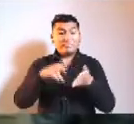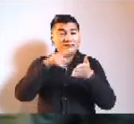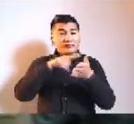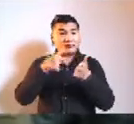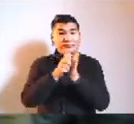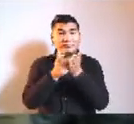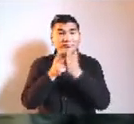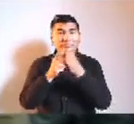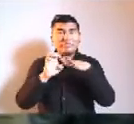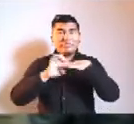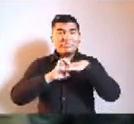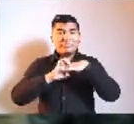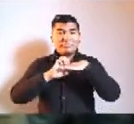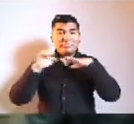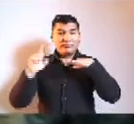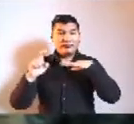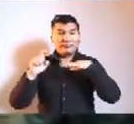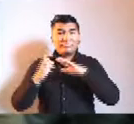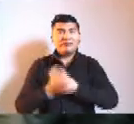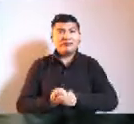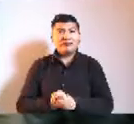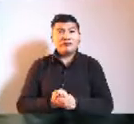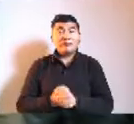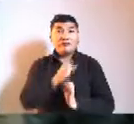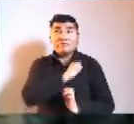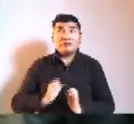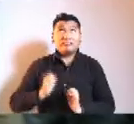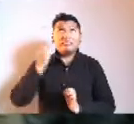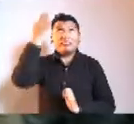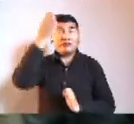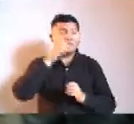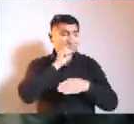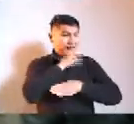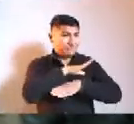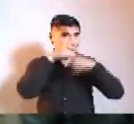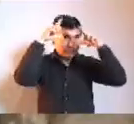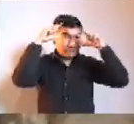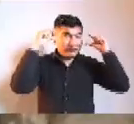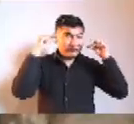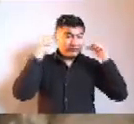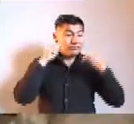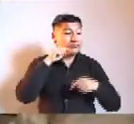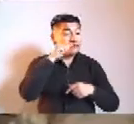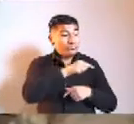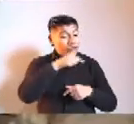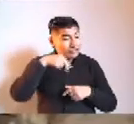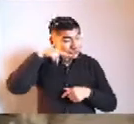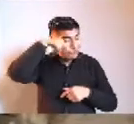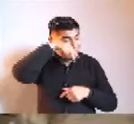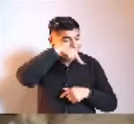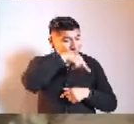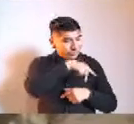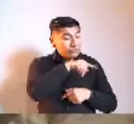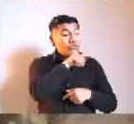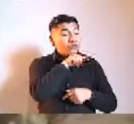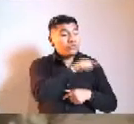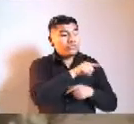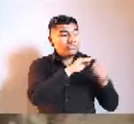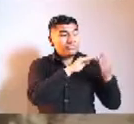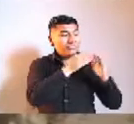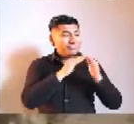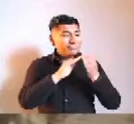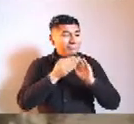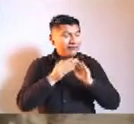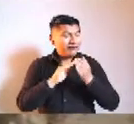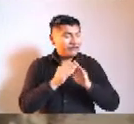Lectura del libro del Éxodo. El Señor dijo a Moisés: Baja enseguida, porque tu pueblo,